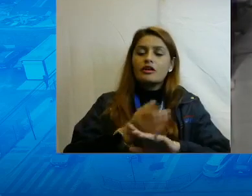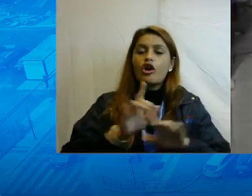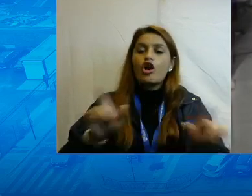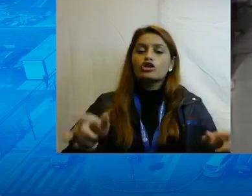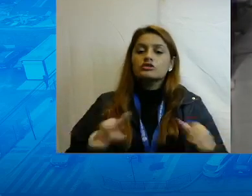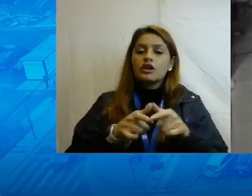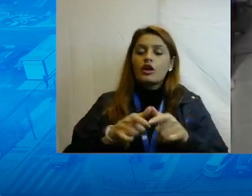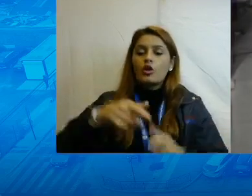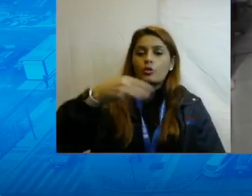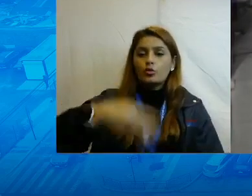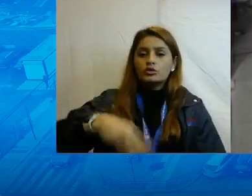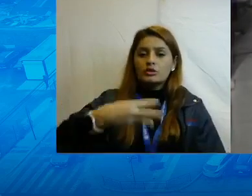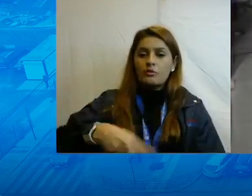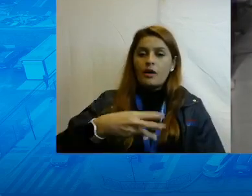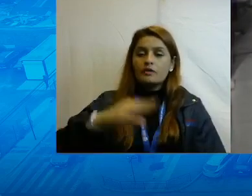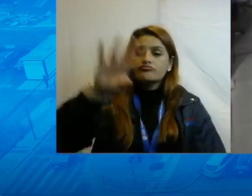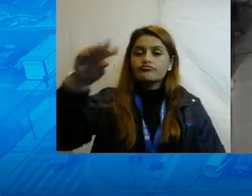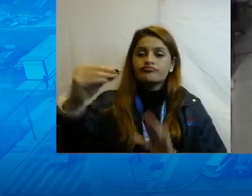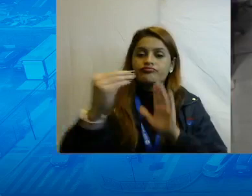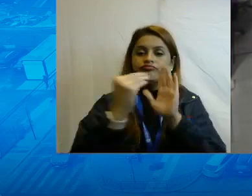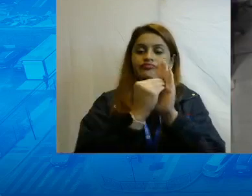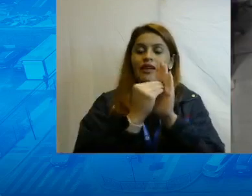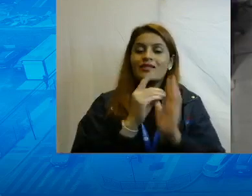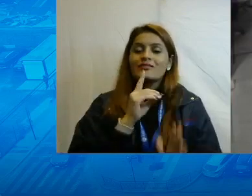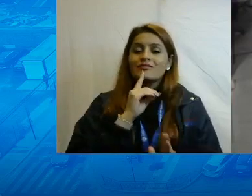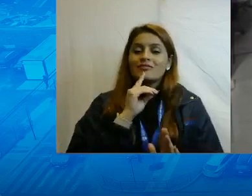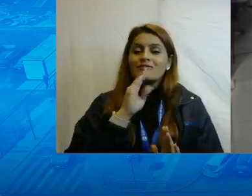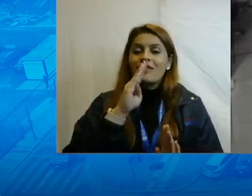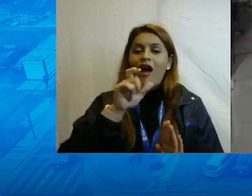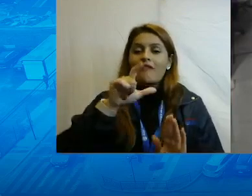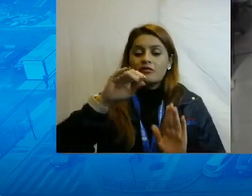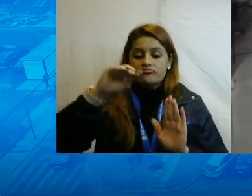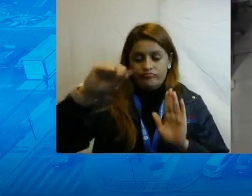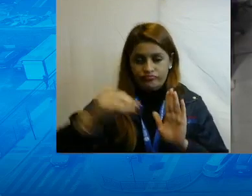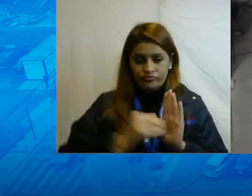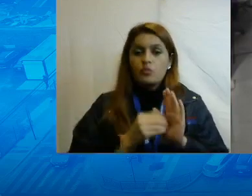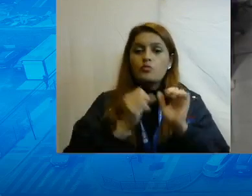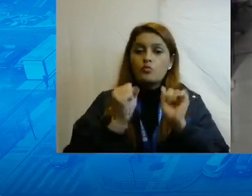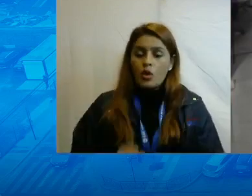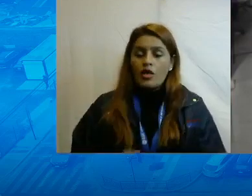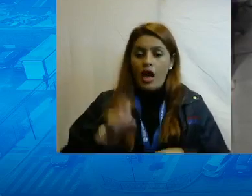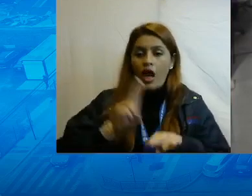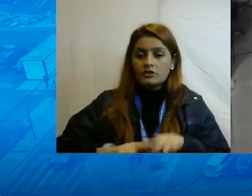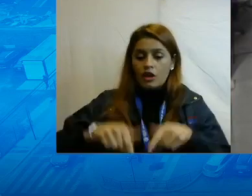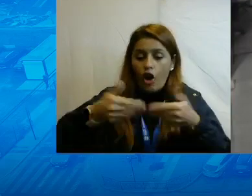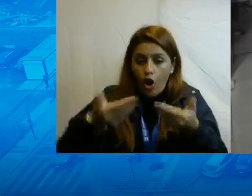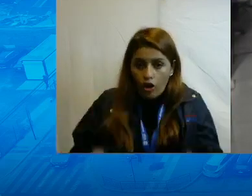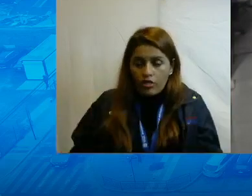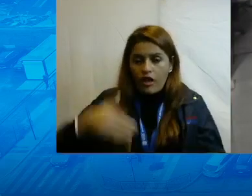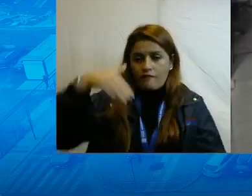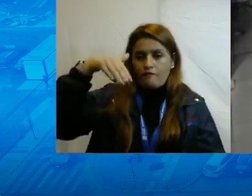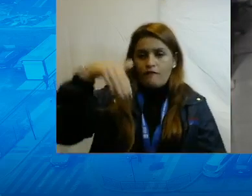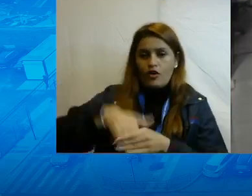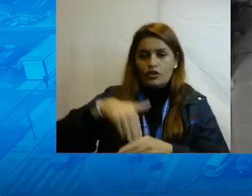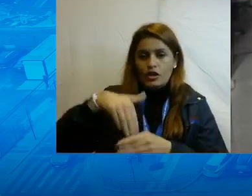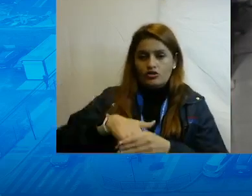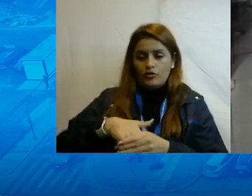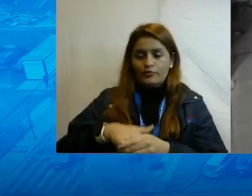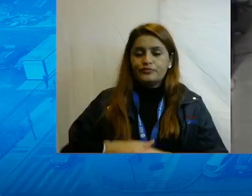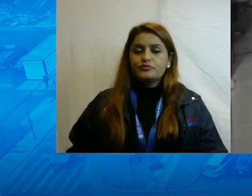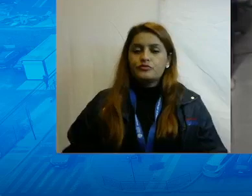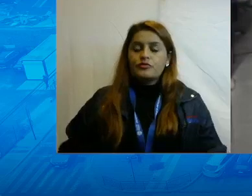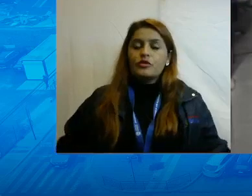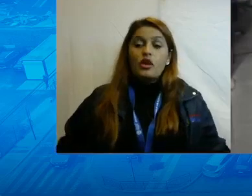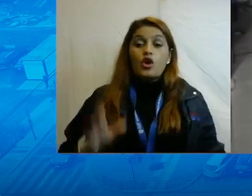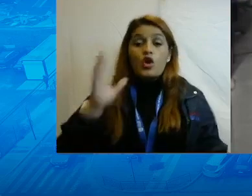Municipal incluirlo en la tabla para su votación en el día de hoy, considerando de que es una solicitud que no tendría ningún tipo